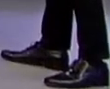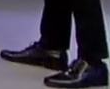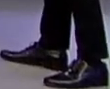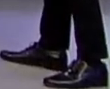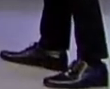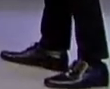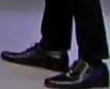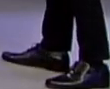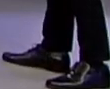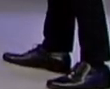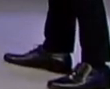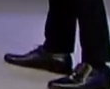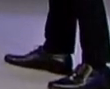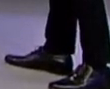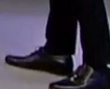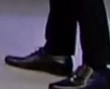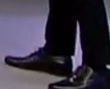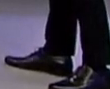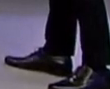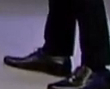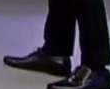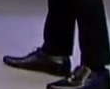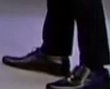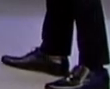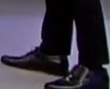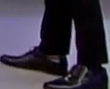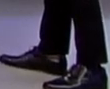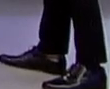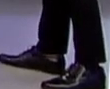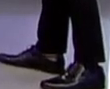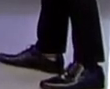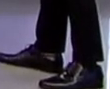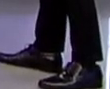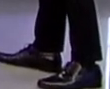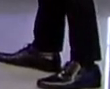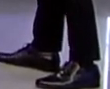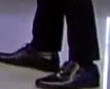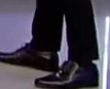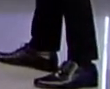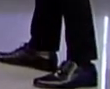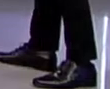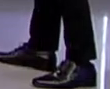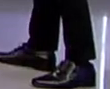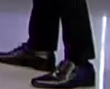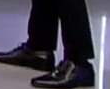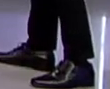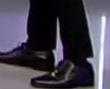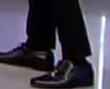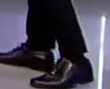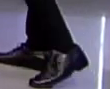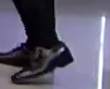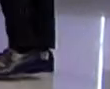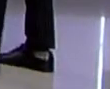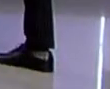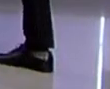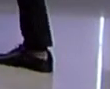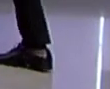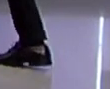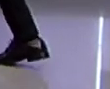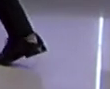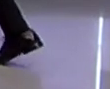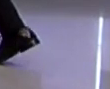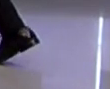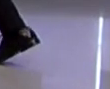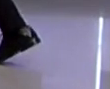de fondo, en la Villa de Merlo. También mucha circulación a esta hora de vehículos, por supuesto chicos que salen de los colegios, las personas que ya regresan a